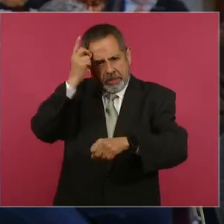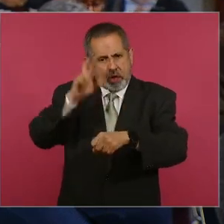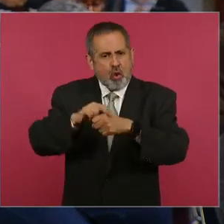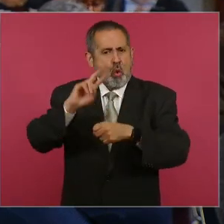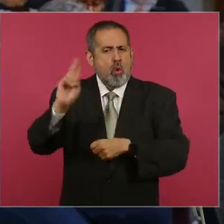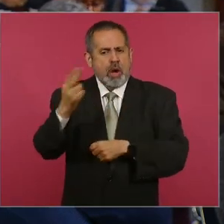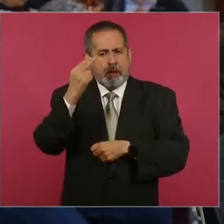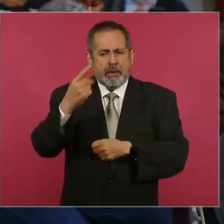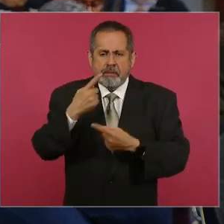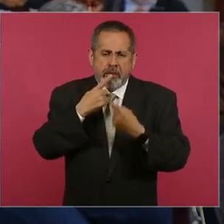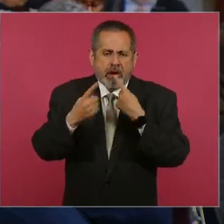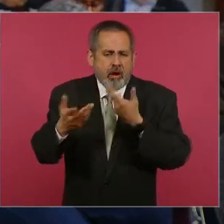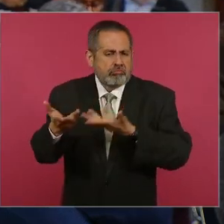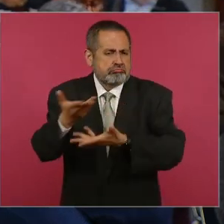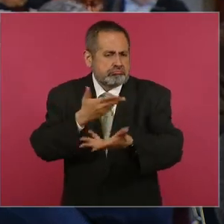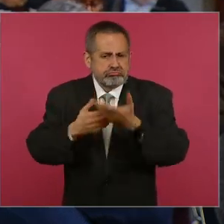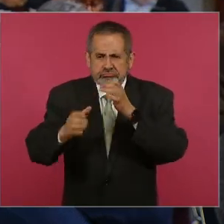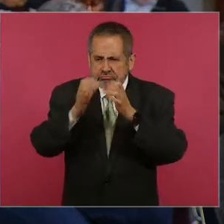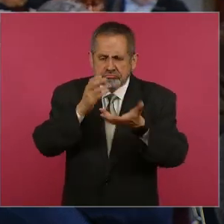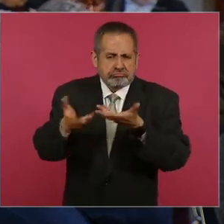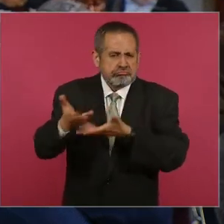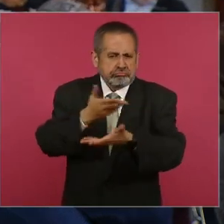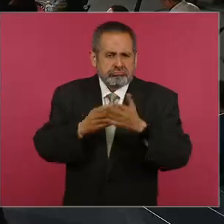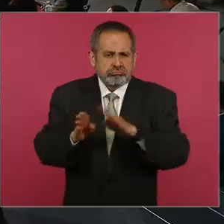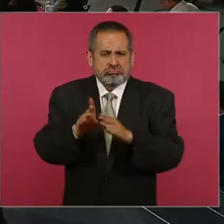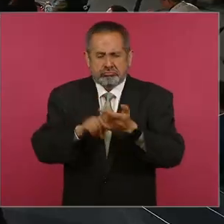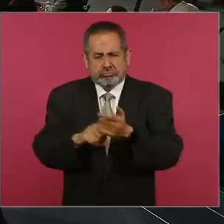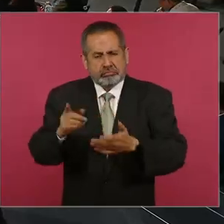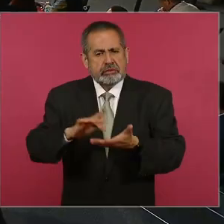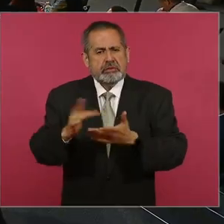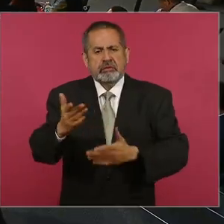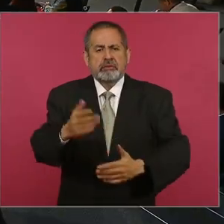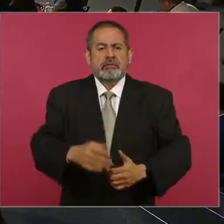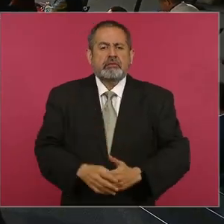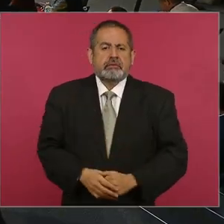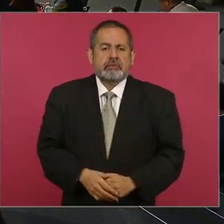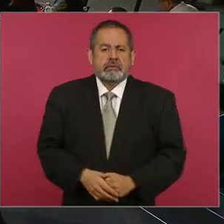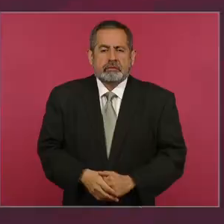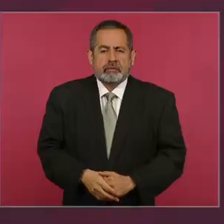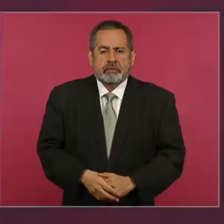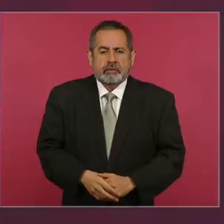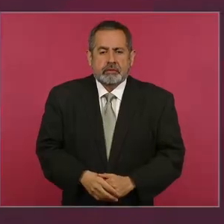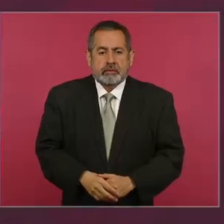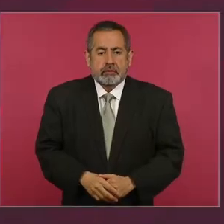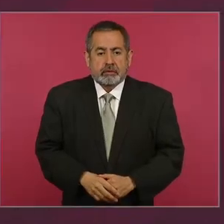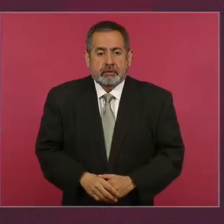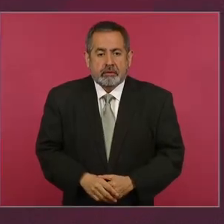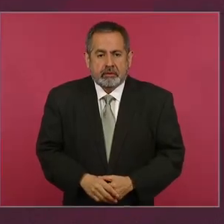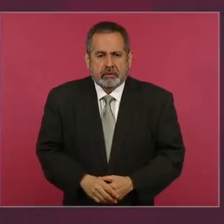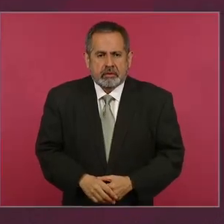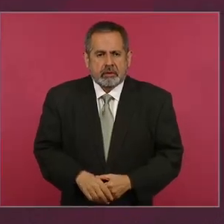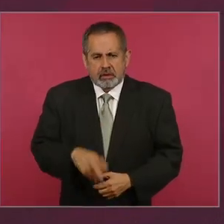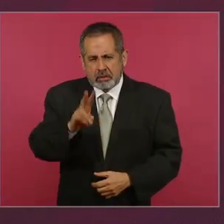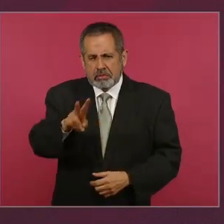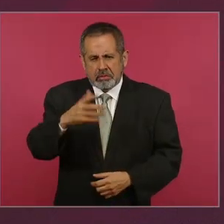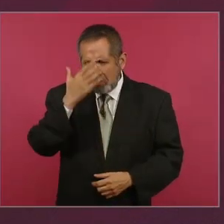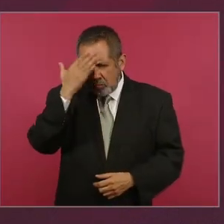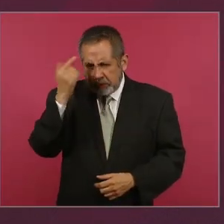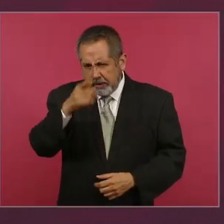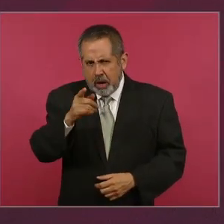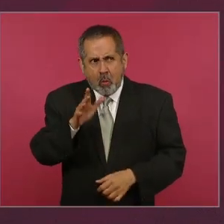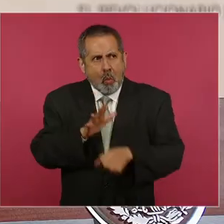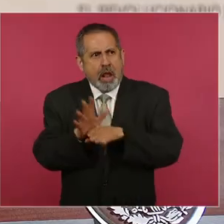UNAM en el marco del diálogo institucional. Gracias, presidente. Pues la verdad no conocía yo los